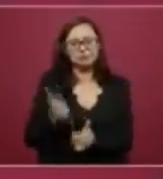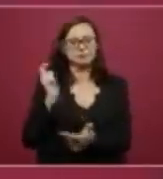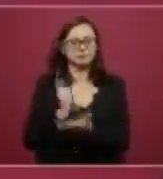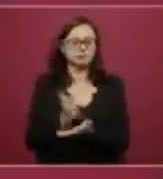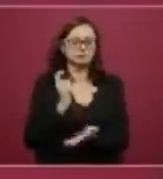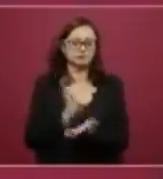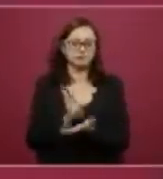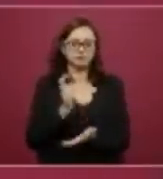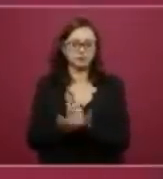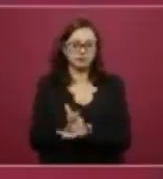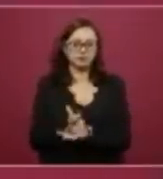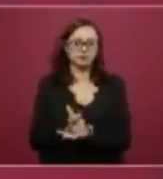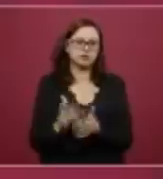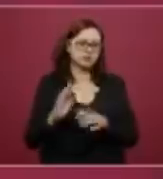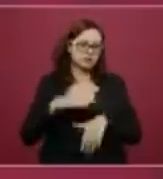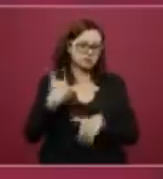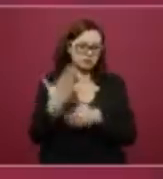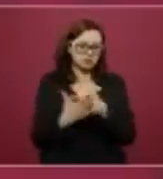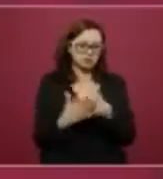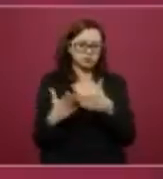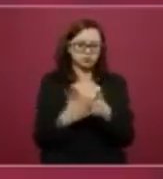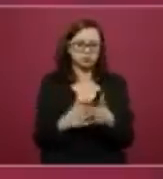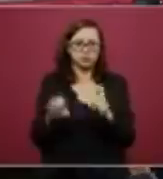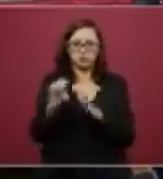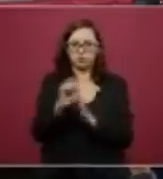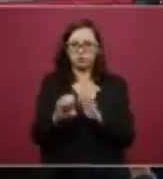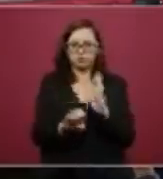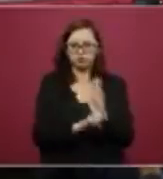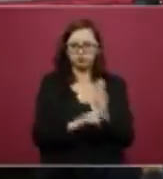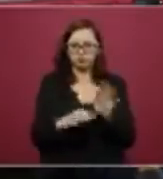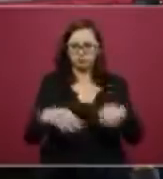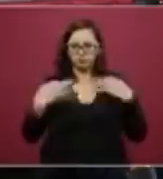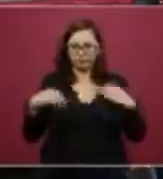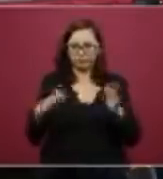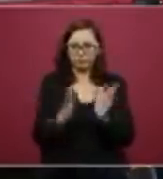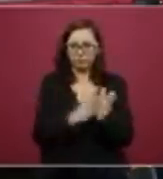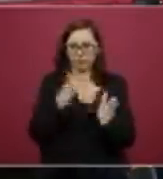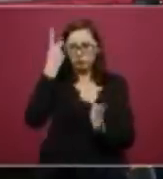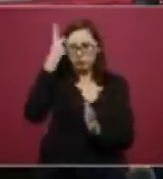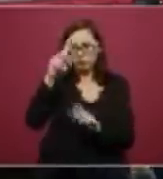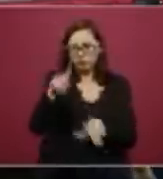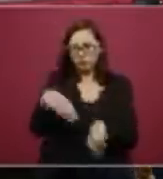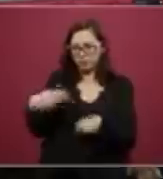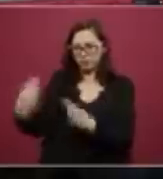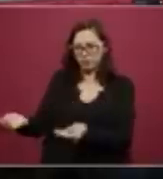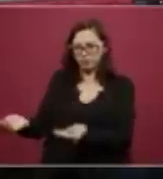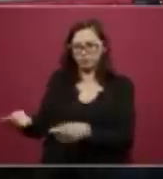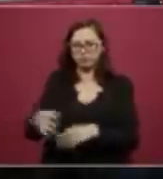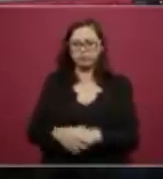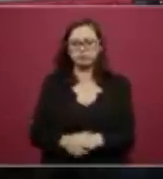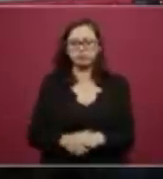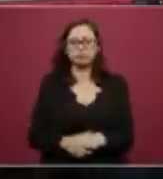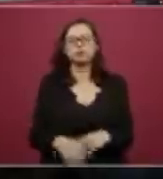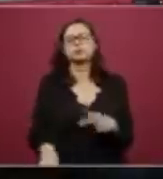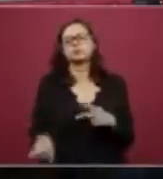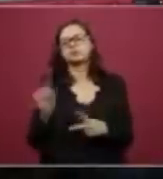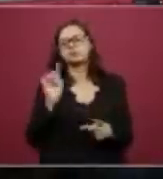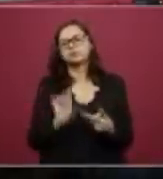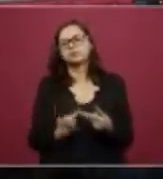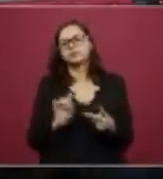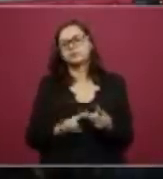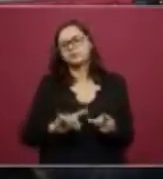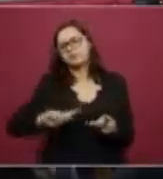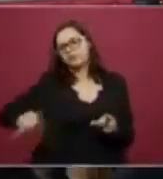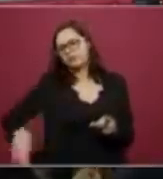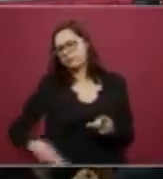tener sus escrituras. Eso es lo que he estado planteando. Mi segunda pregunta es si